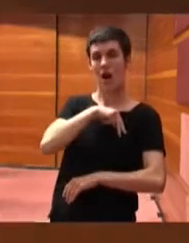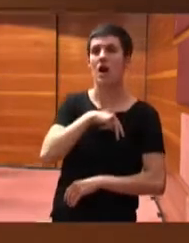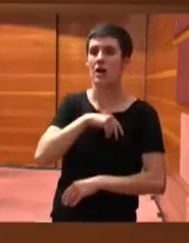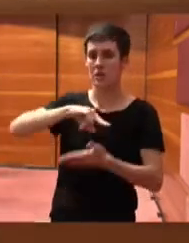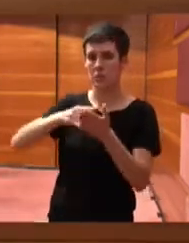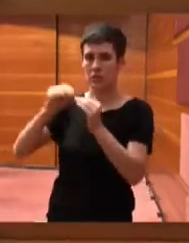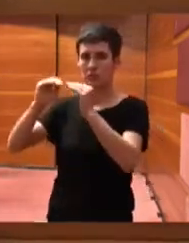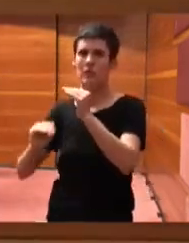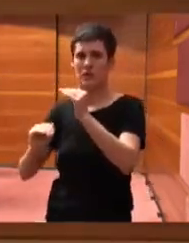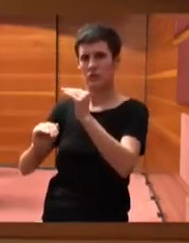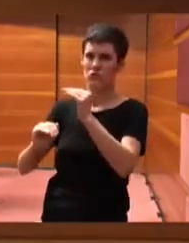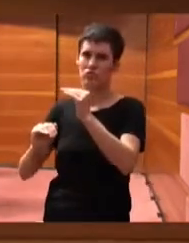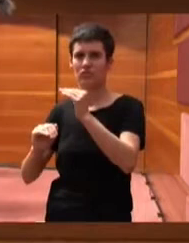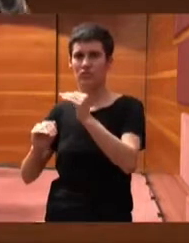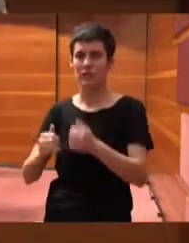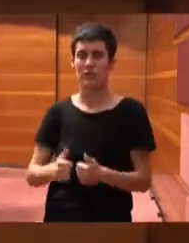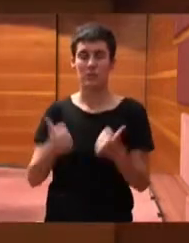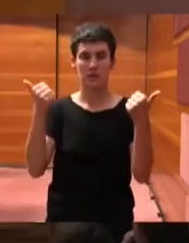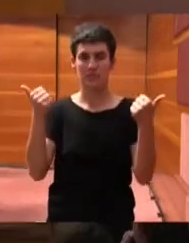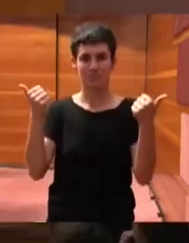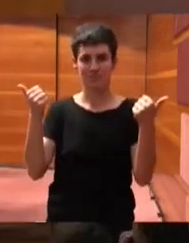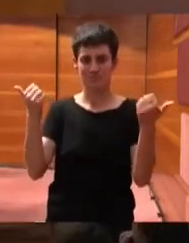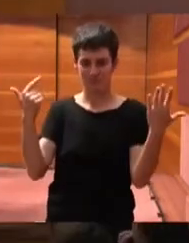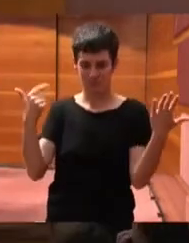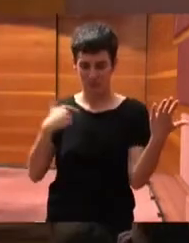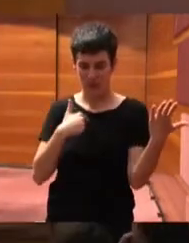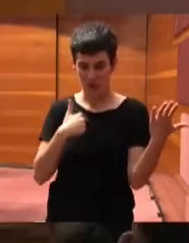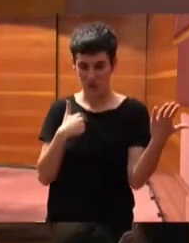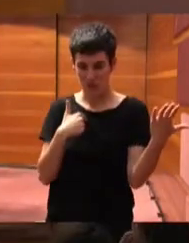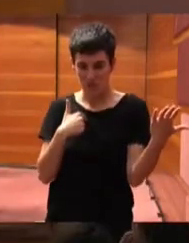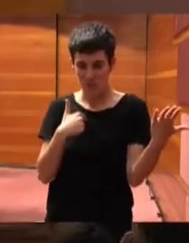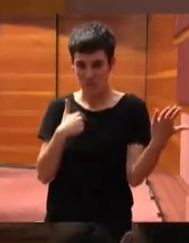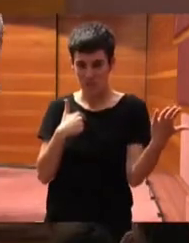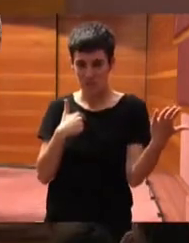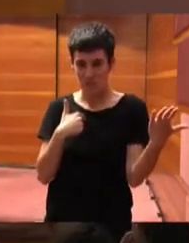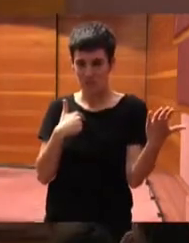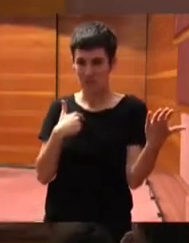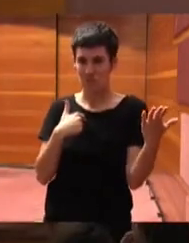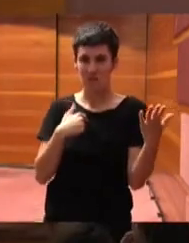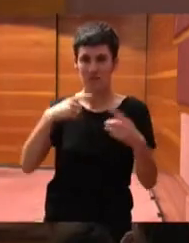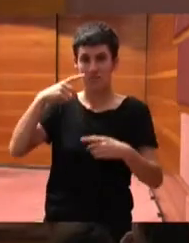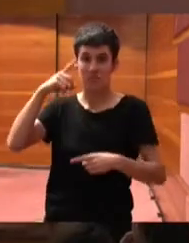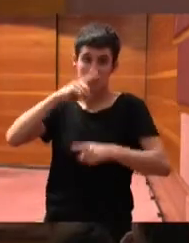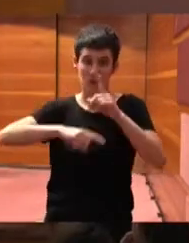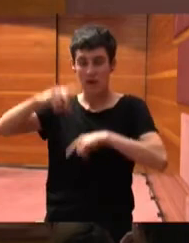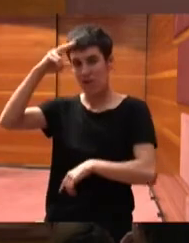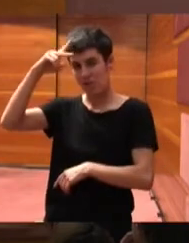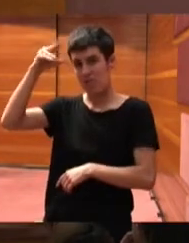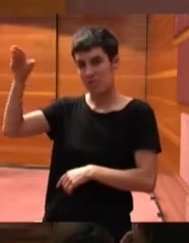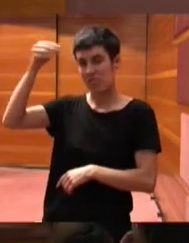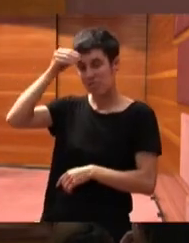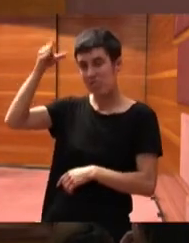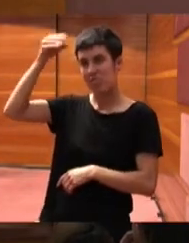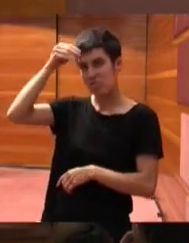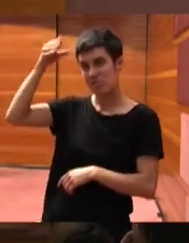proyectos. Y nada más, ¿vale? Yo me seguía quedando con todos estos problemas. Y